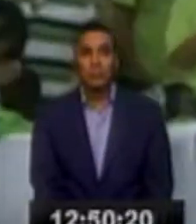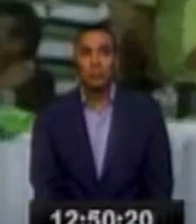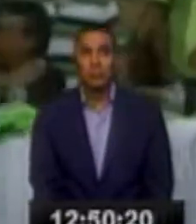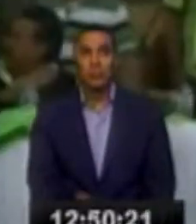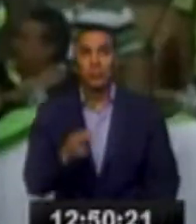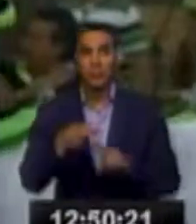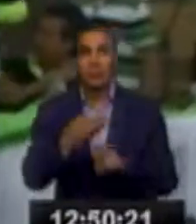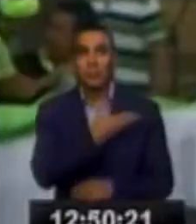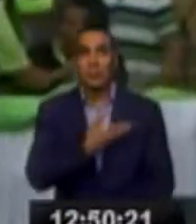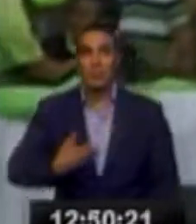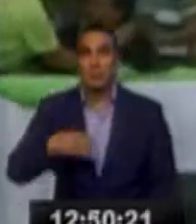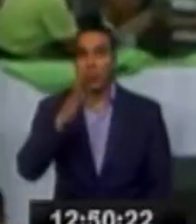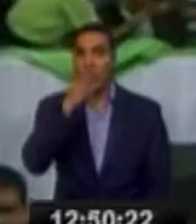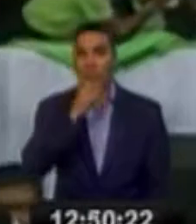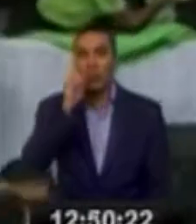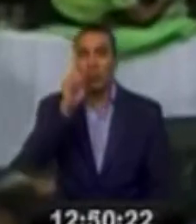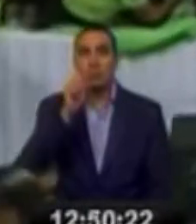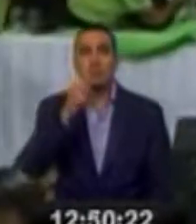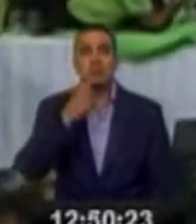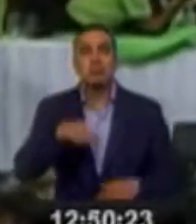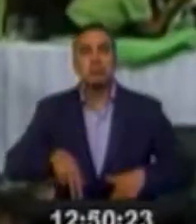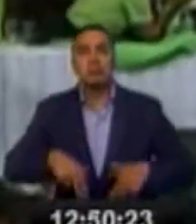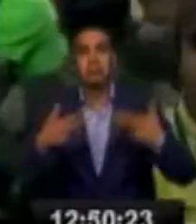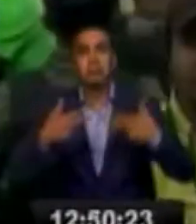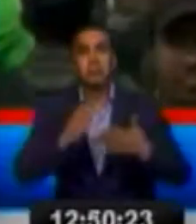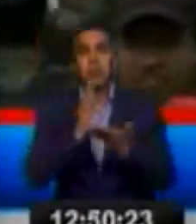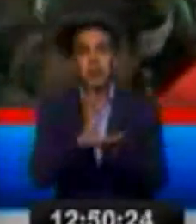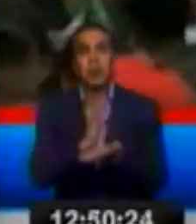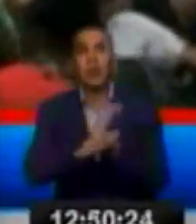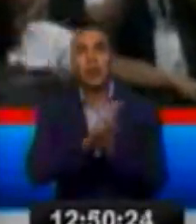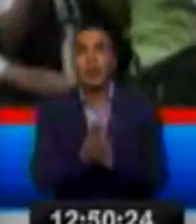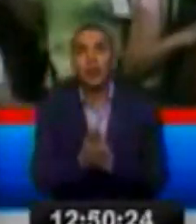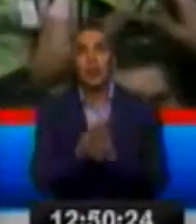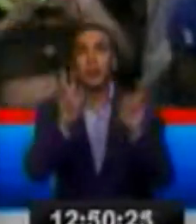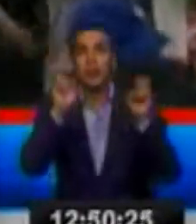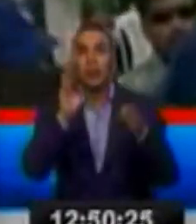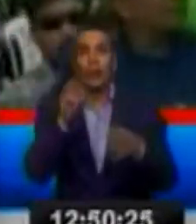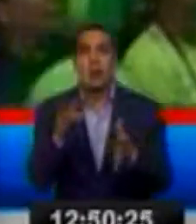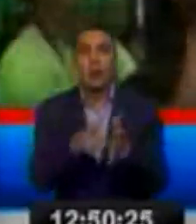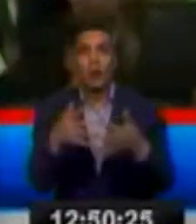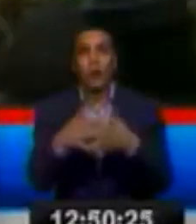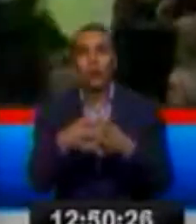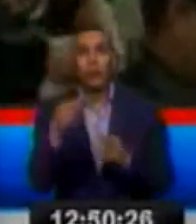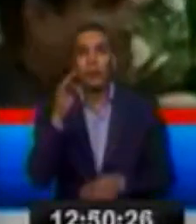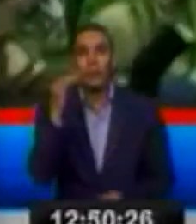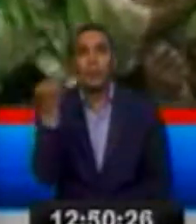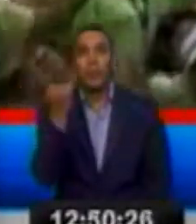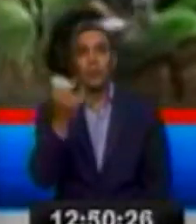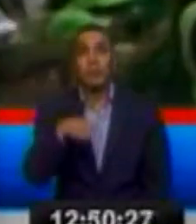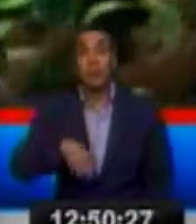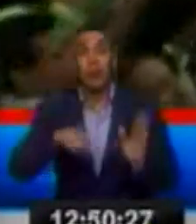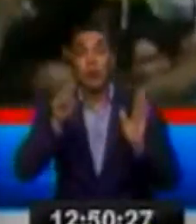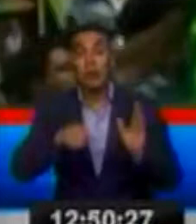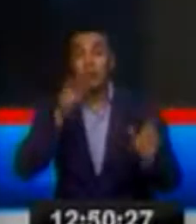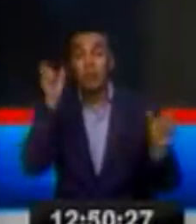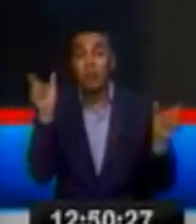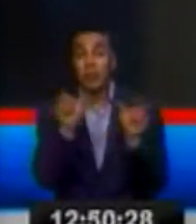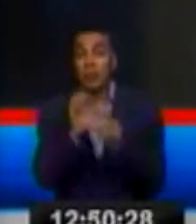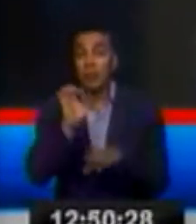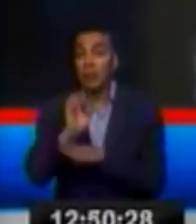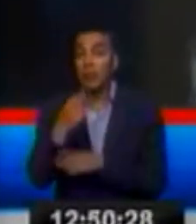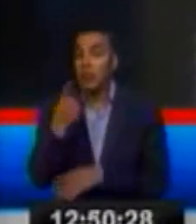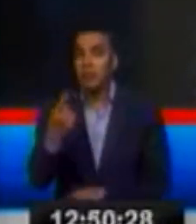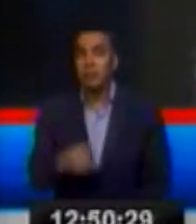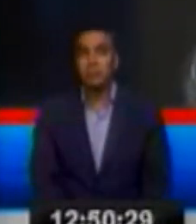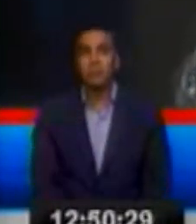El expresidente Rafael Correa no rindió su versión desde Bélgica en el caso Arroz Verde. Su abogado dijo que la Fiscalía de Ecuador ya